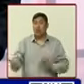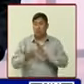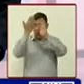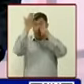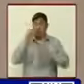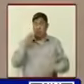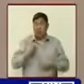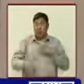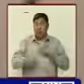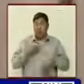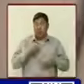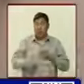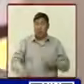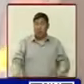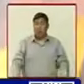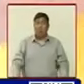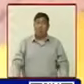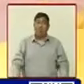problema.